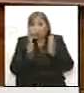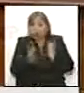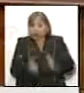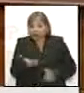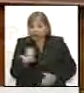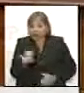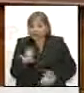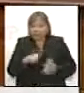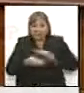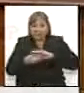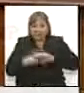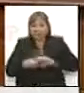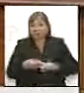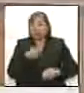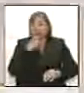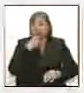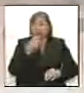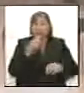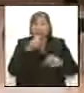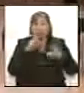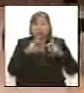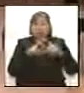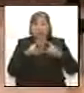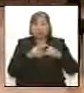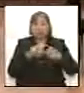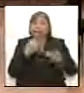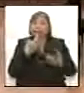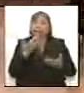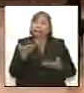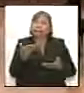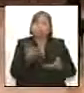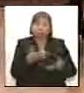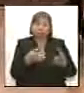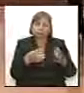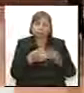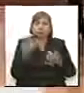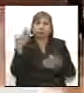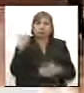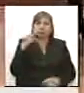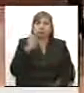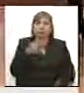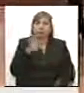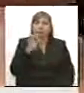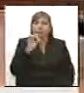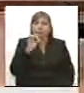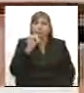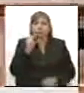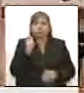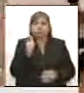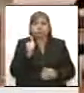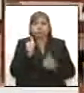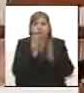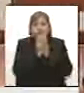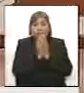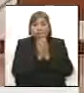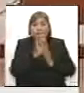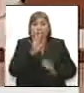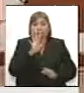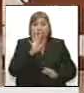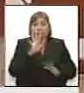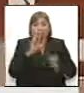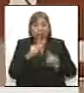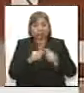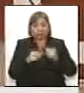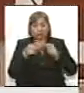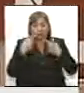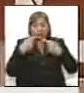fuera propalado por un medio de comunicación. Señores congresistas, el pasado 28 de abril, el programa Cuarto Poder